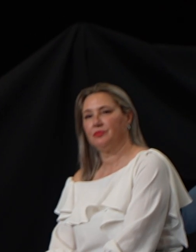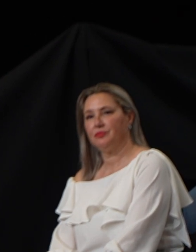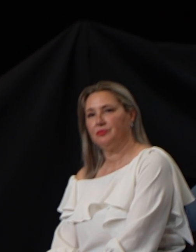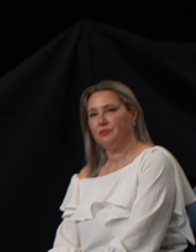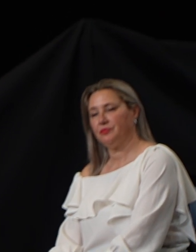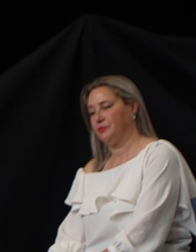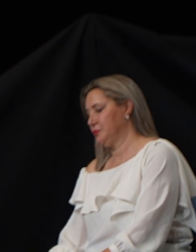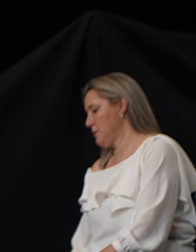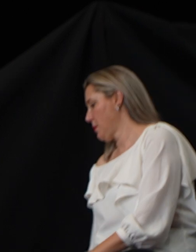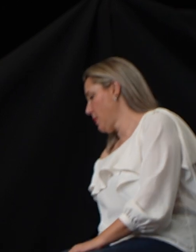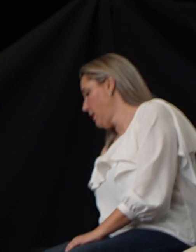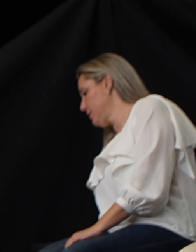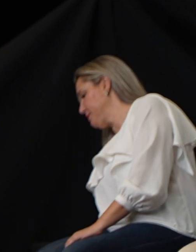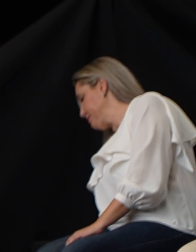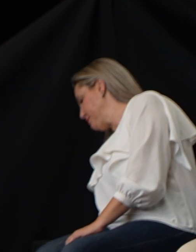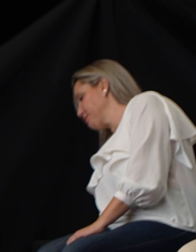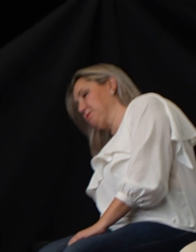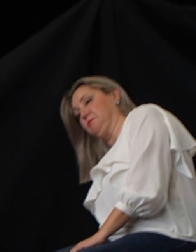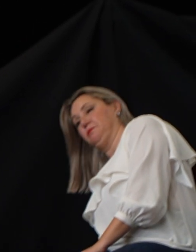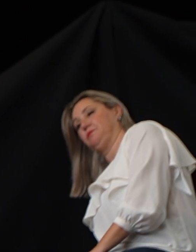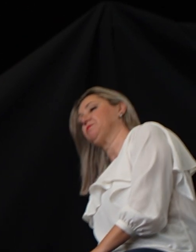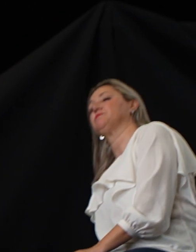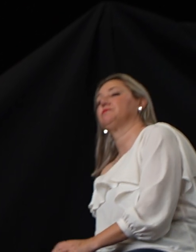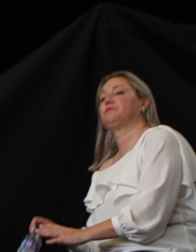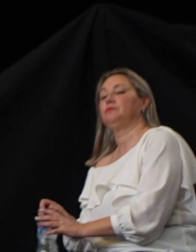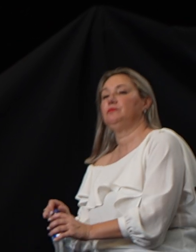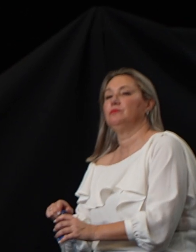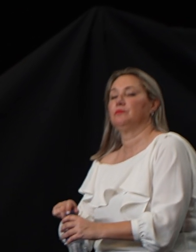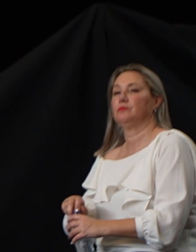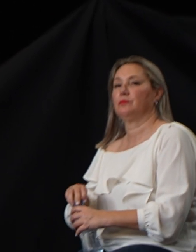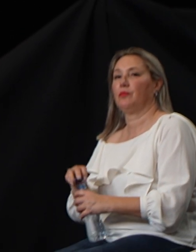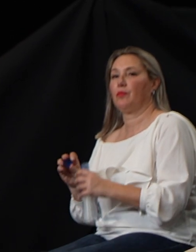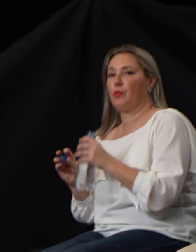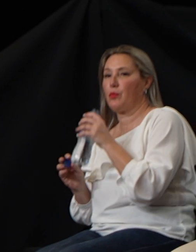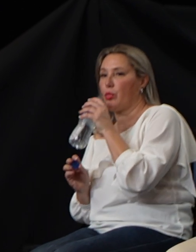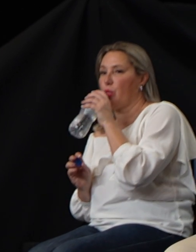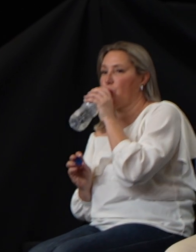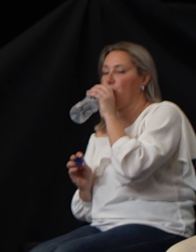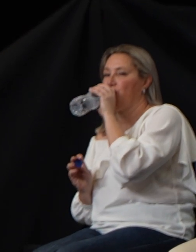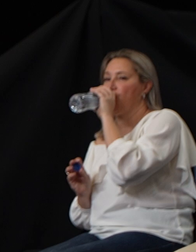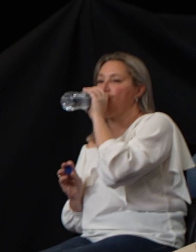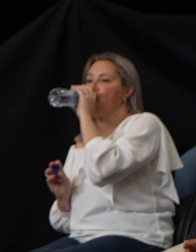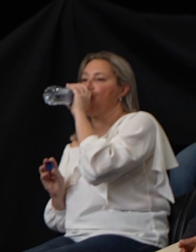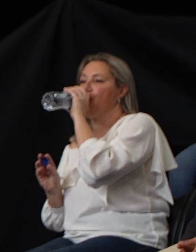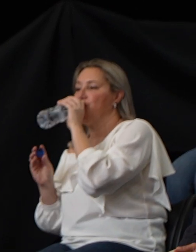persona extraordinaria, y al Cabildo de Tenerife de la mano de Adán Martín.